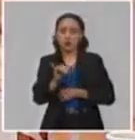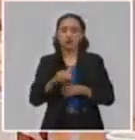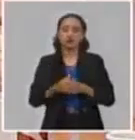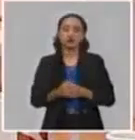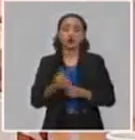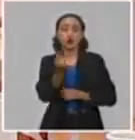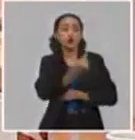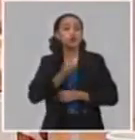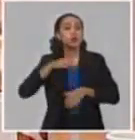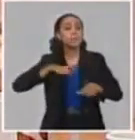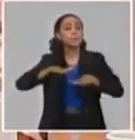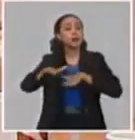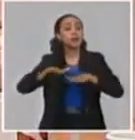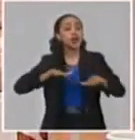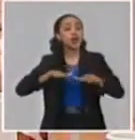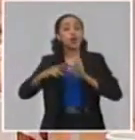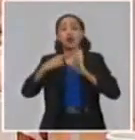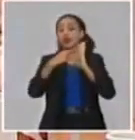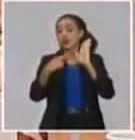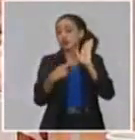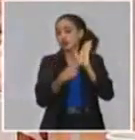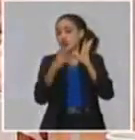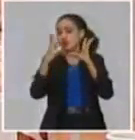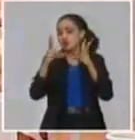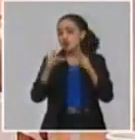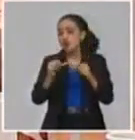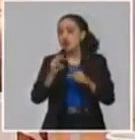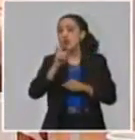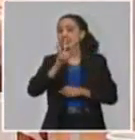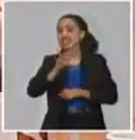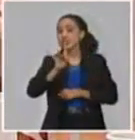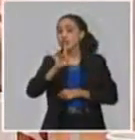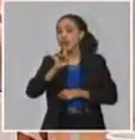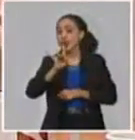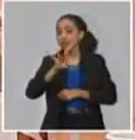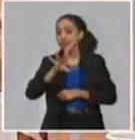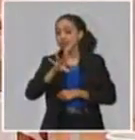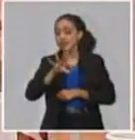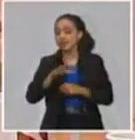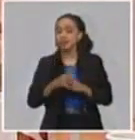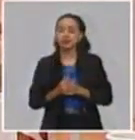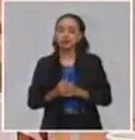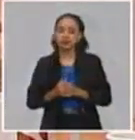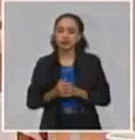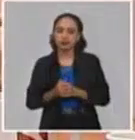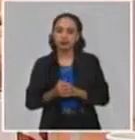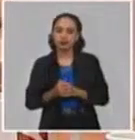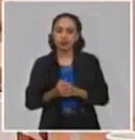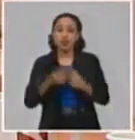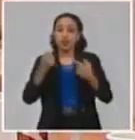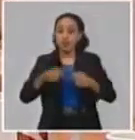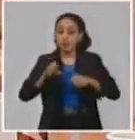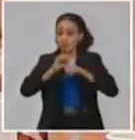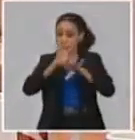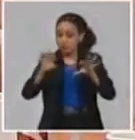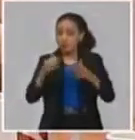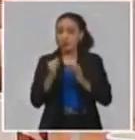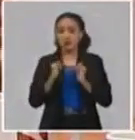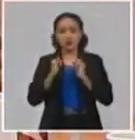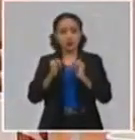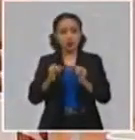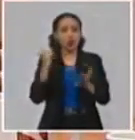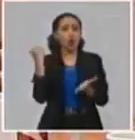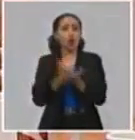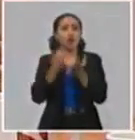tenemos preparada una resolución que es la 315 del MINSEX, que tiene que publicarse en la Gaceta Oficial para